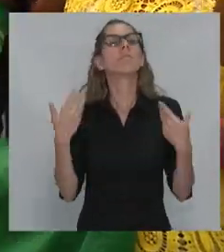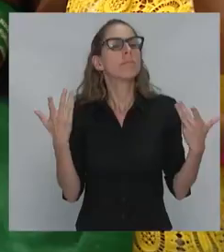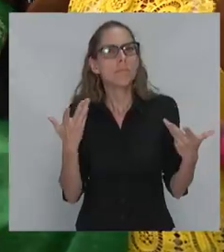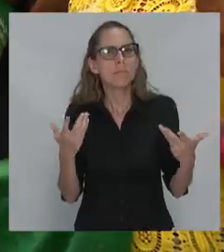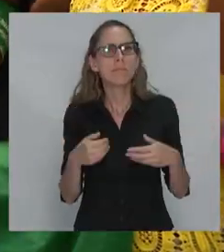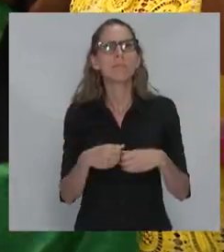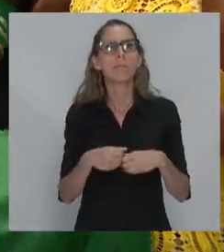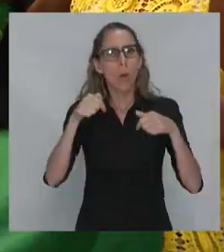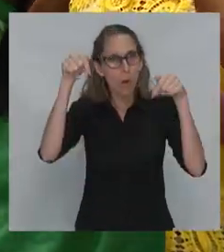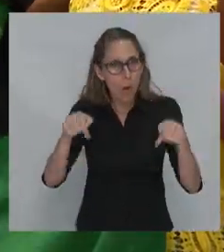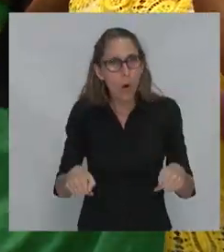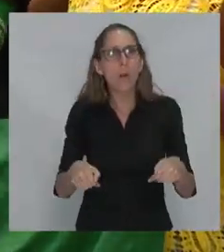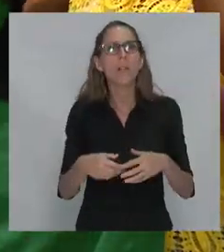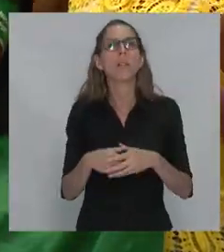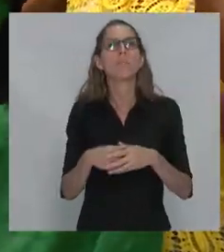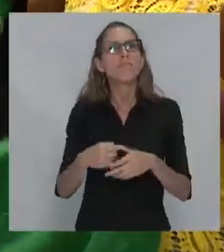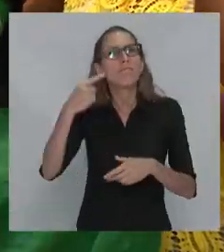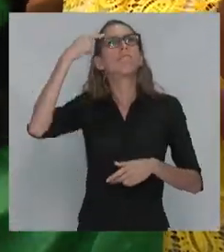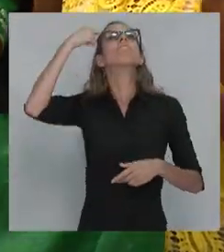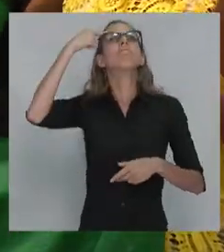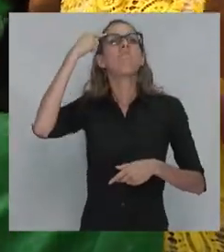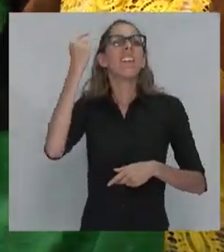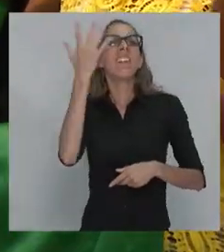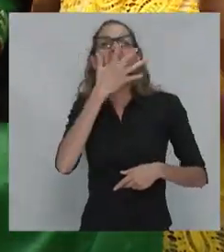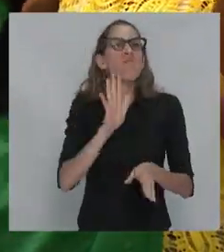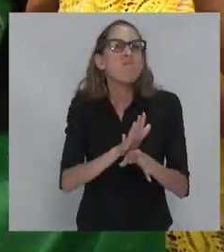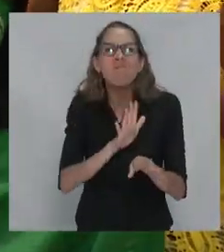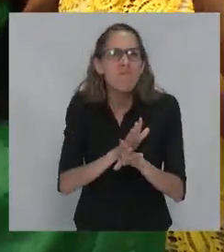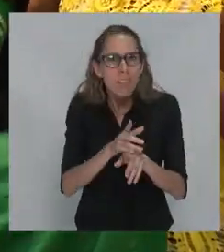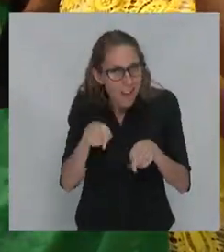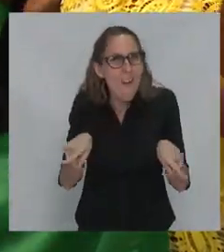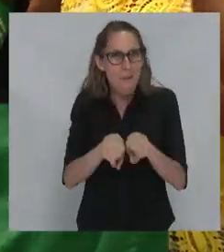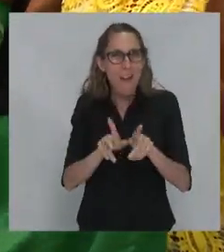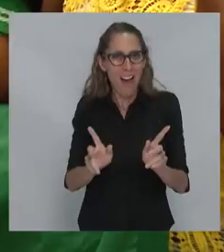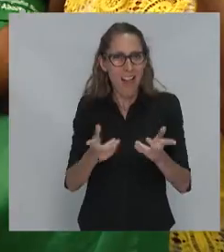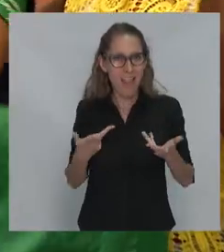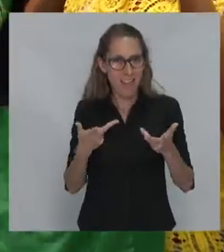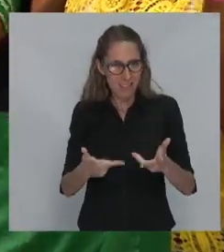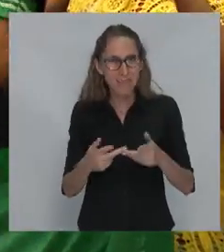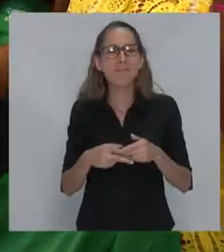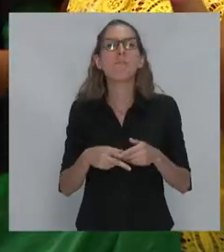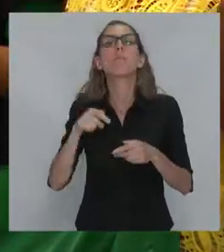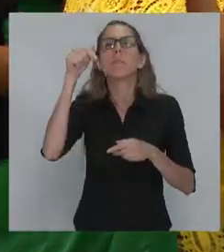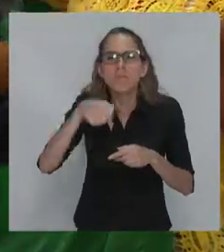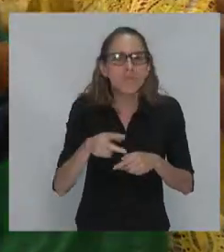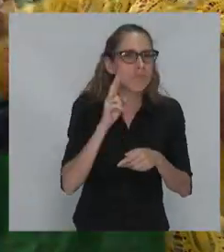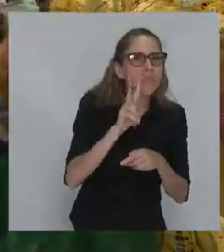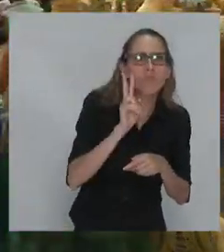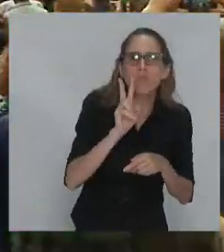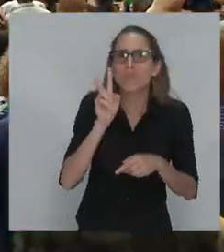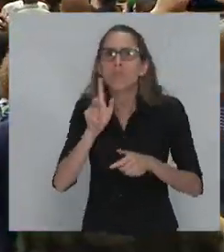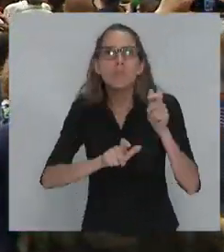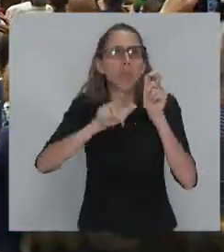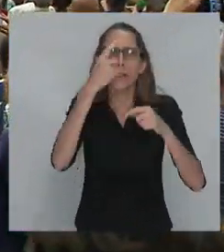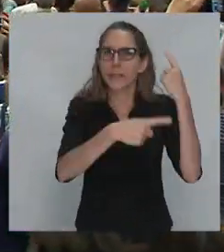Entonces, hoy la conciencia negra es eso. Vamos a ver a gente como